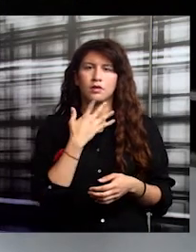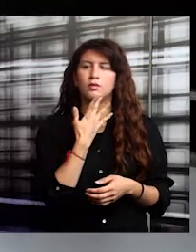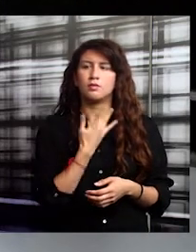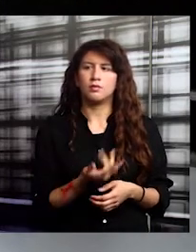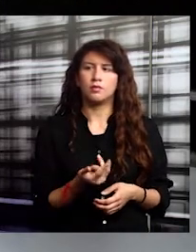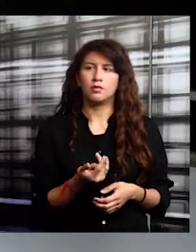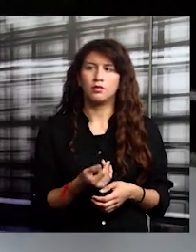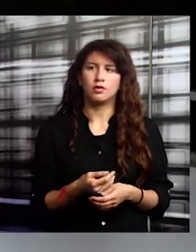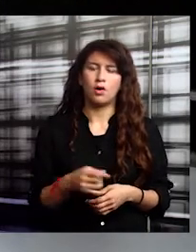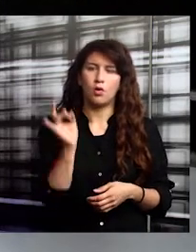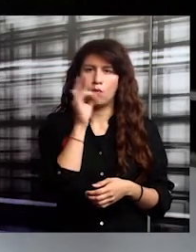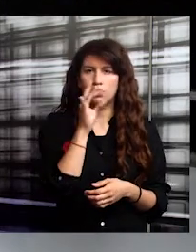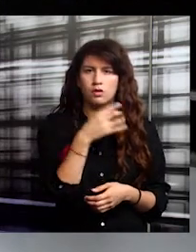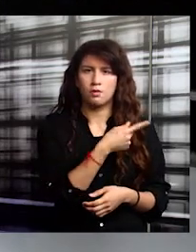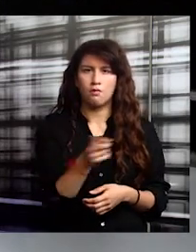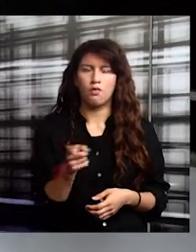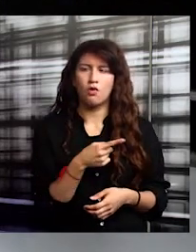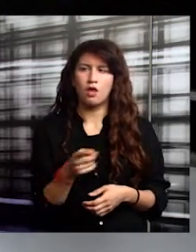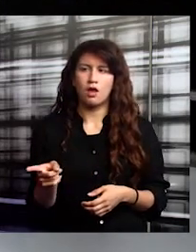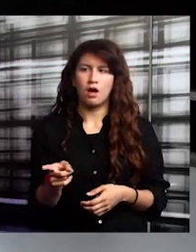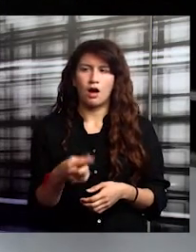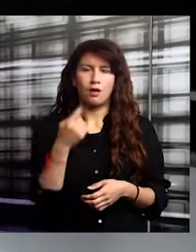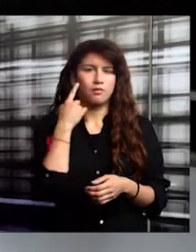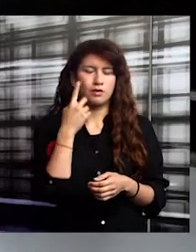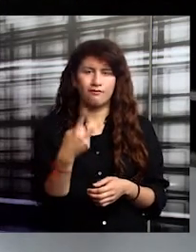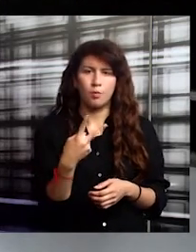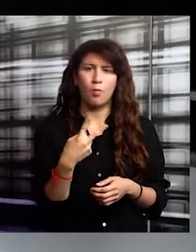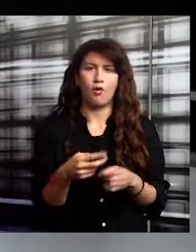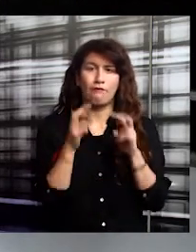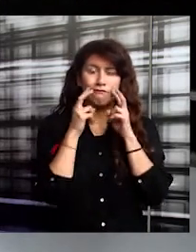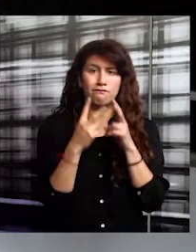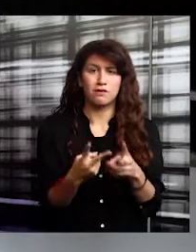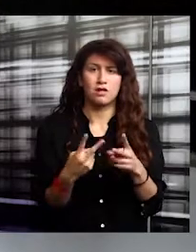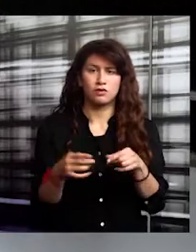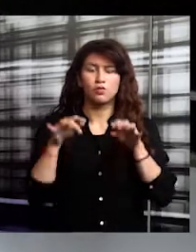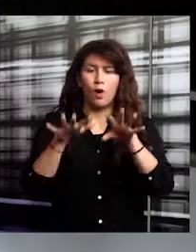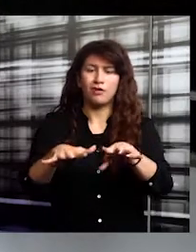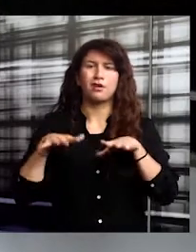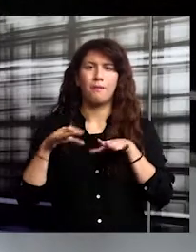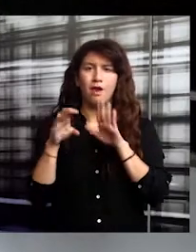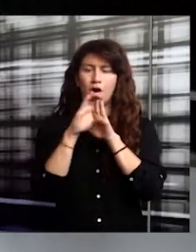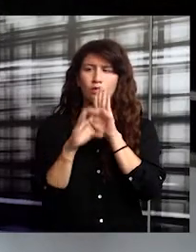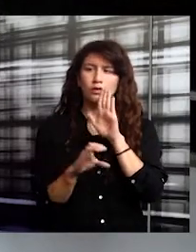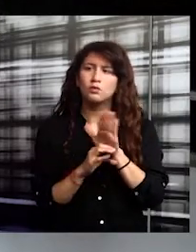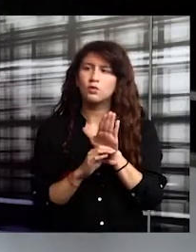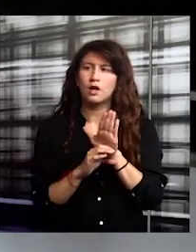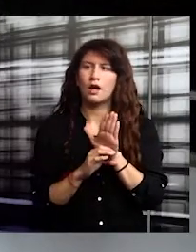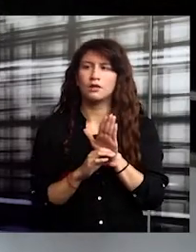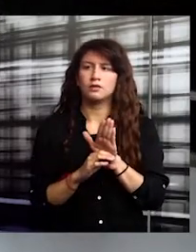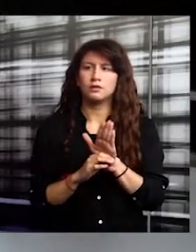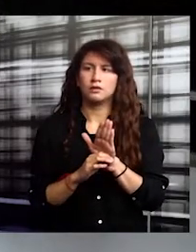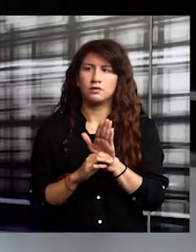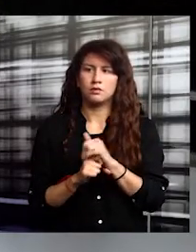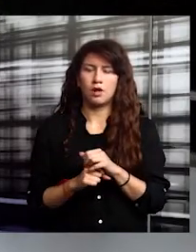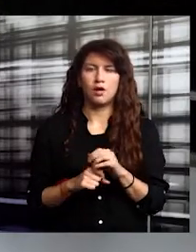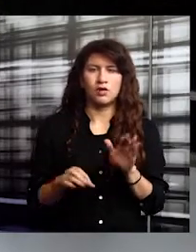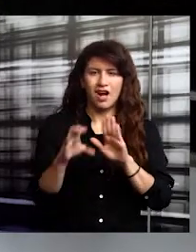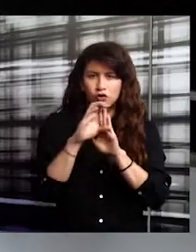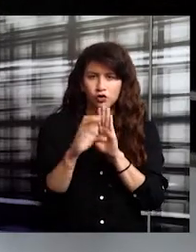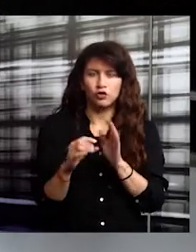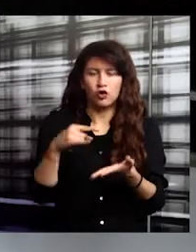Porque en los últimos días hemos hablado, o se ha escuchado hablar de asamblea constituyente, de